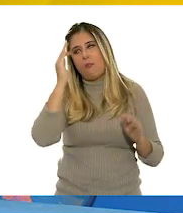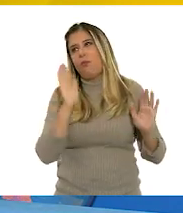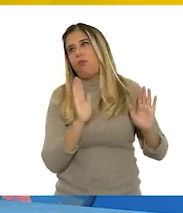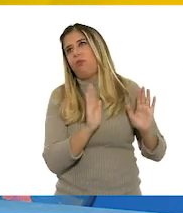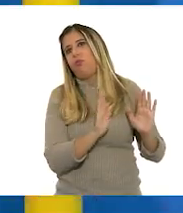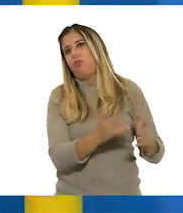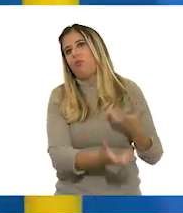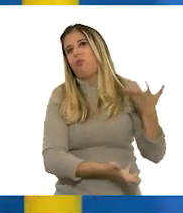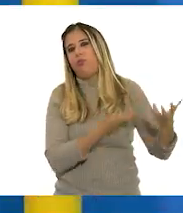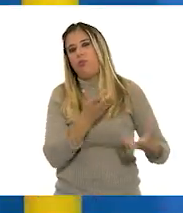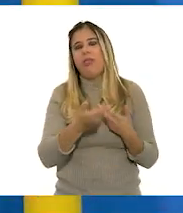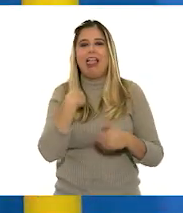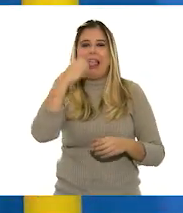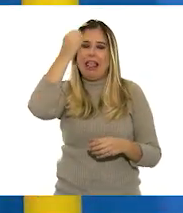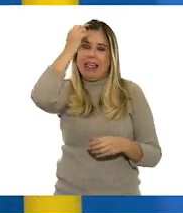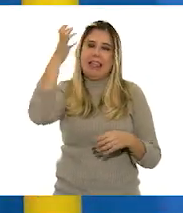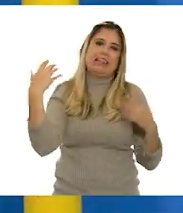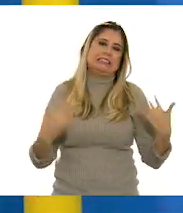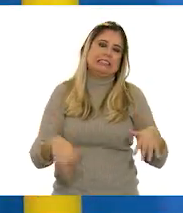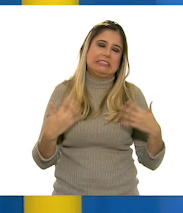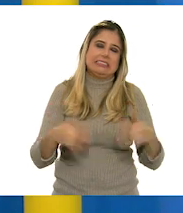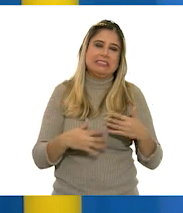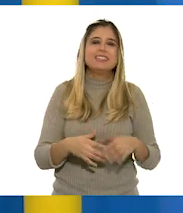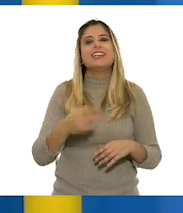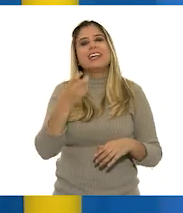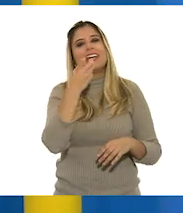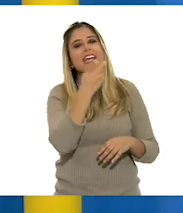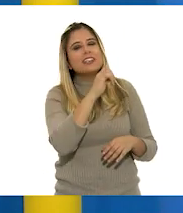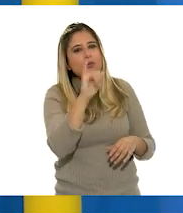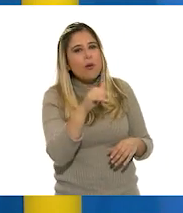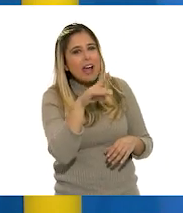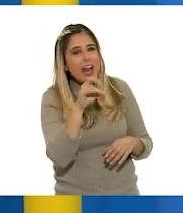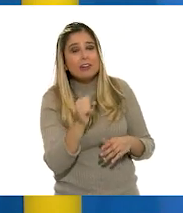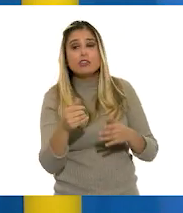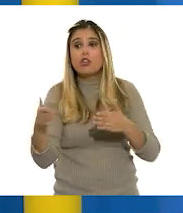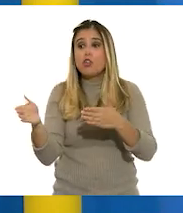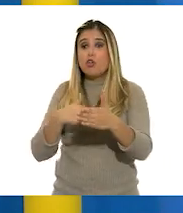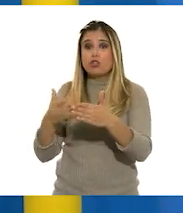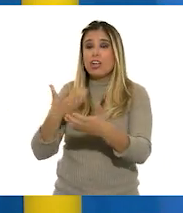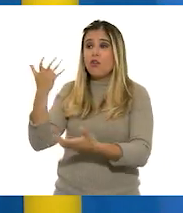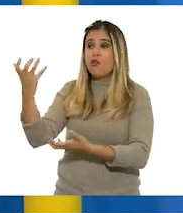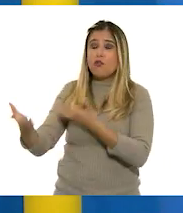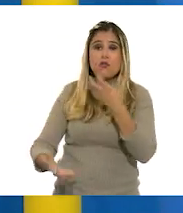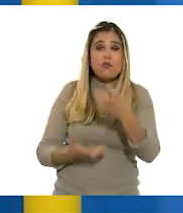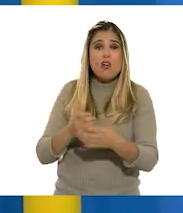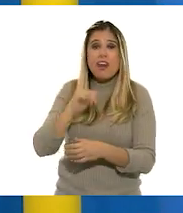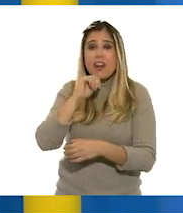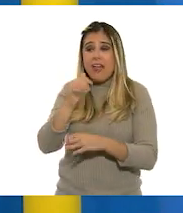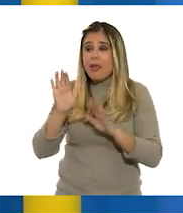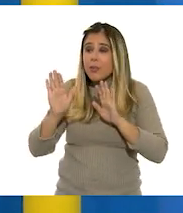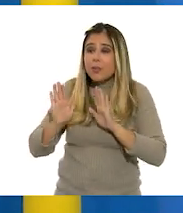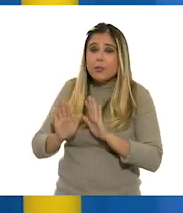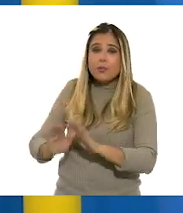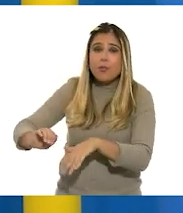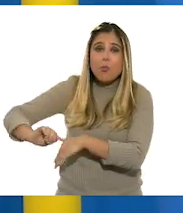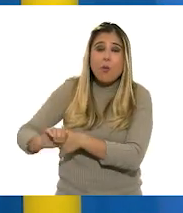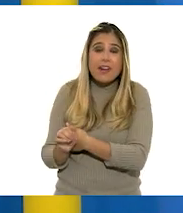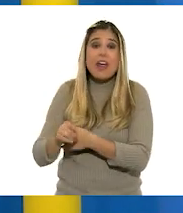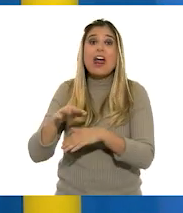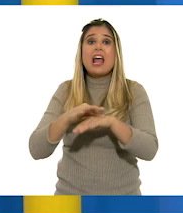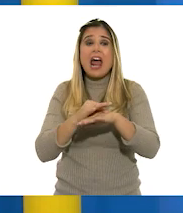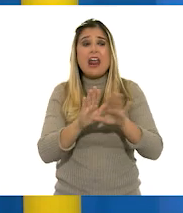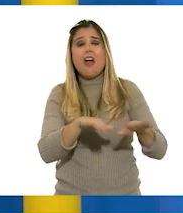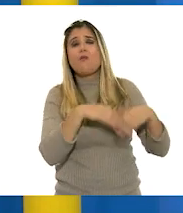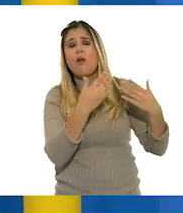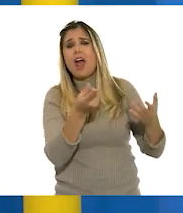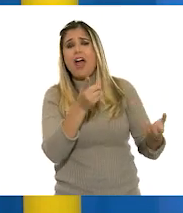cocción. Así es, Juan Carlos. Y cuando la carne no está cocinada o conservada correctamente, los microorganismos que llegan